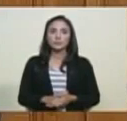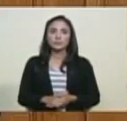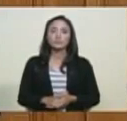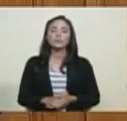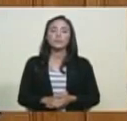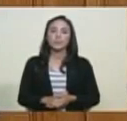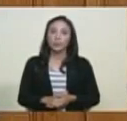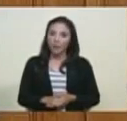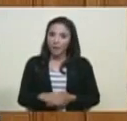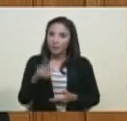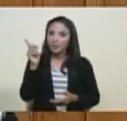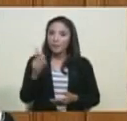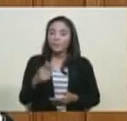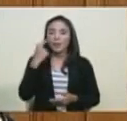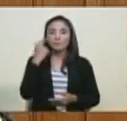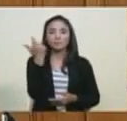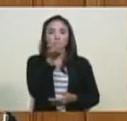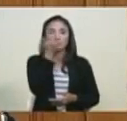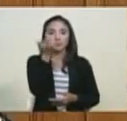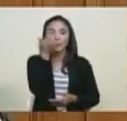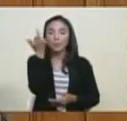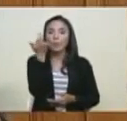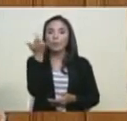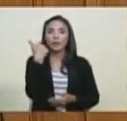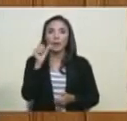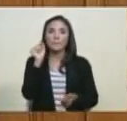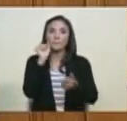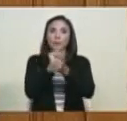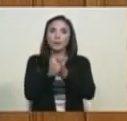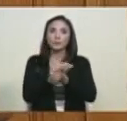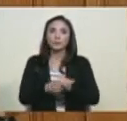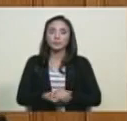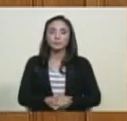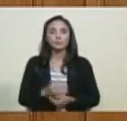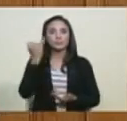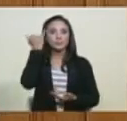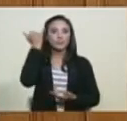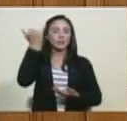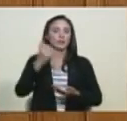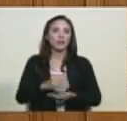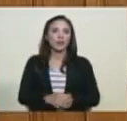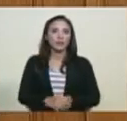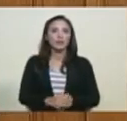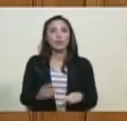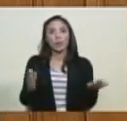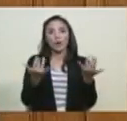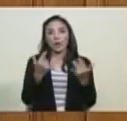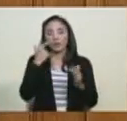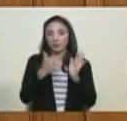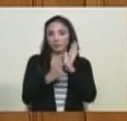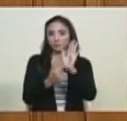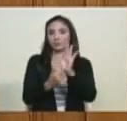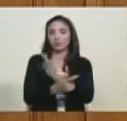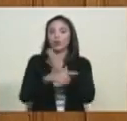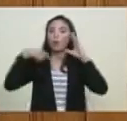se encuentra solicitado los cabecillas que ustedes ahora van a ver en